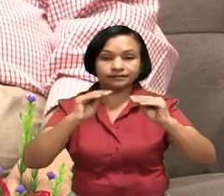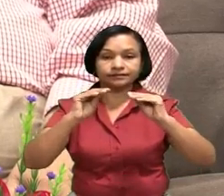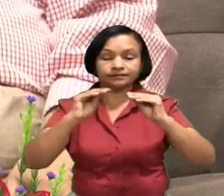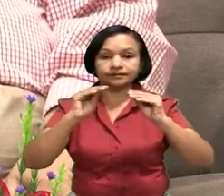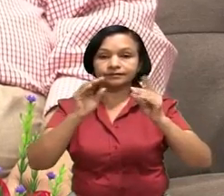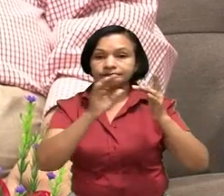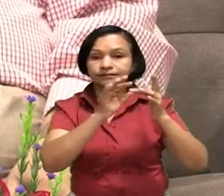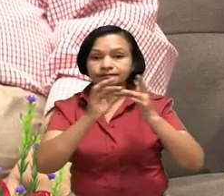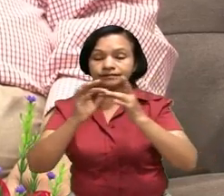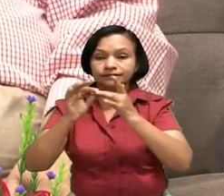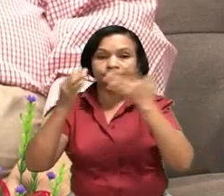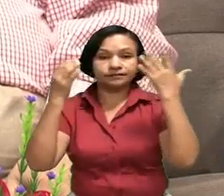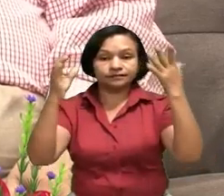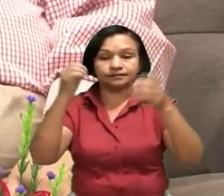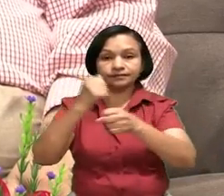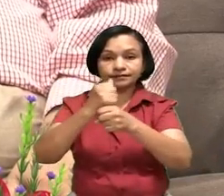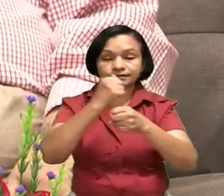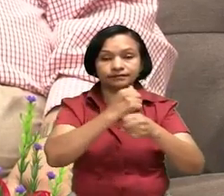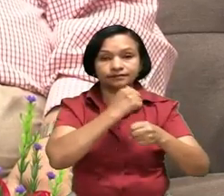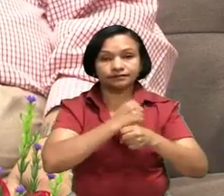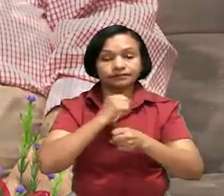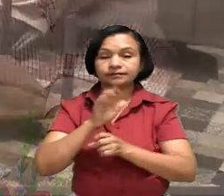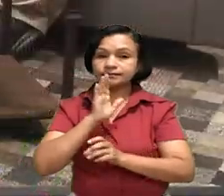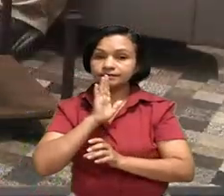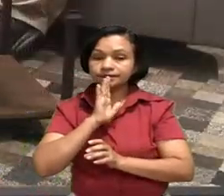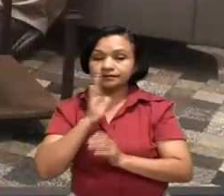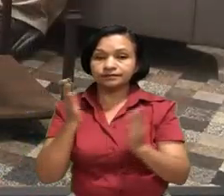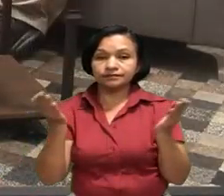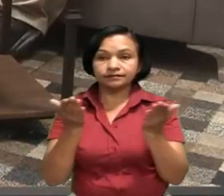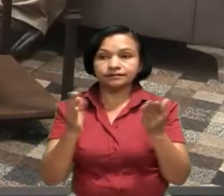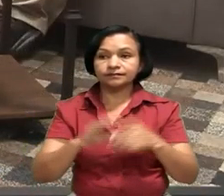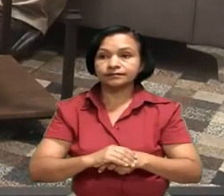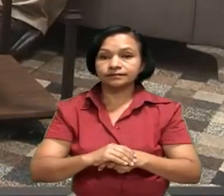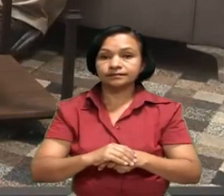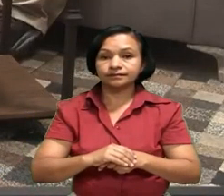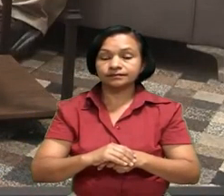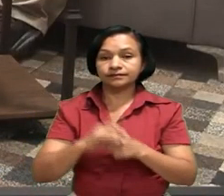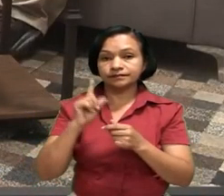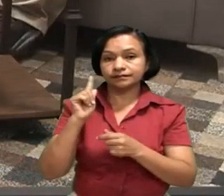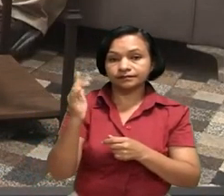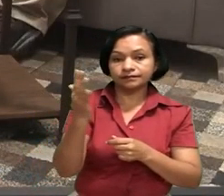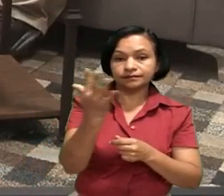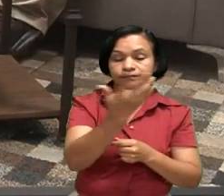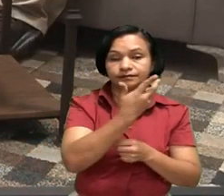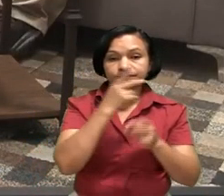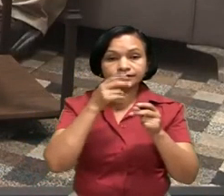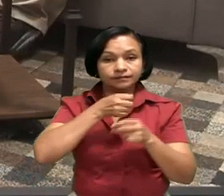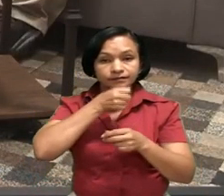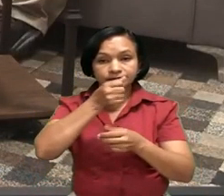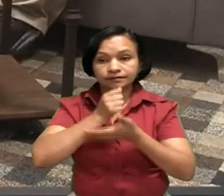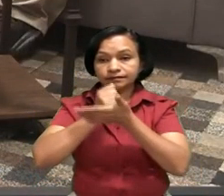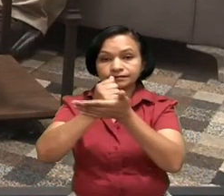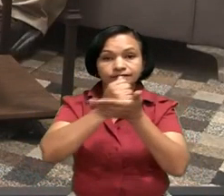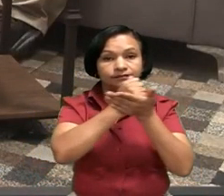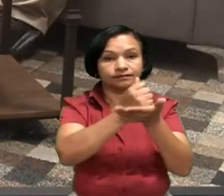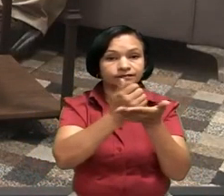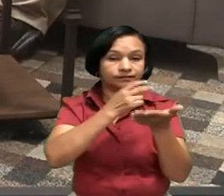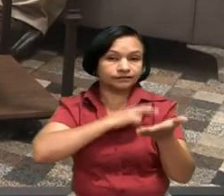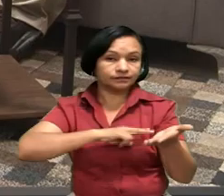y estratégico pedagógicamente hablando pero nosotros los periodistas como contribuimos la formación de